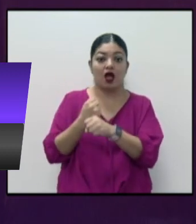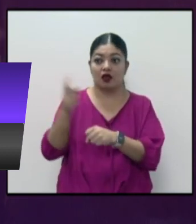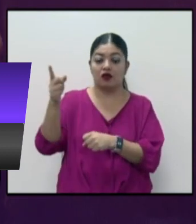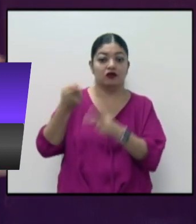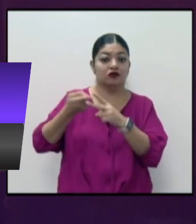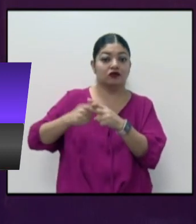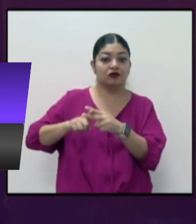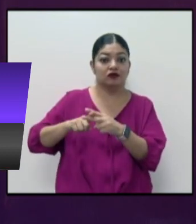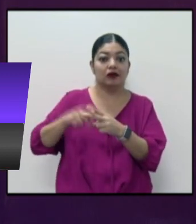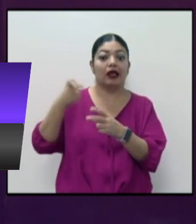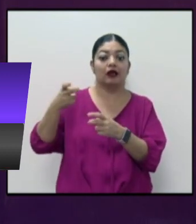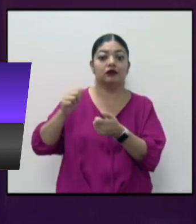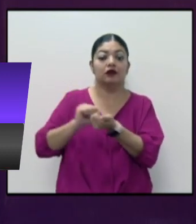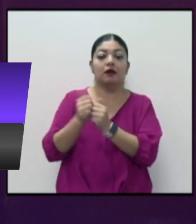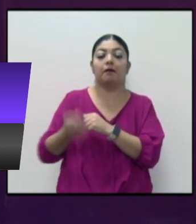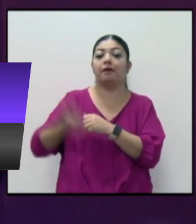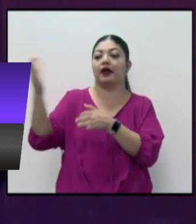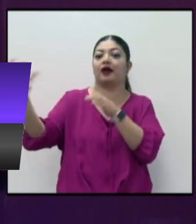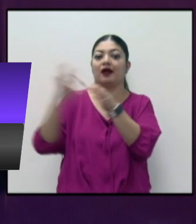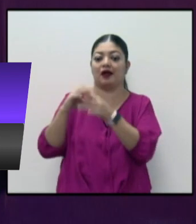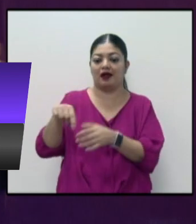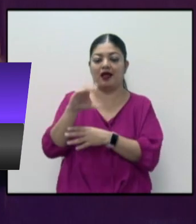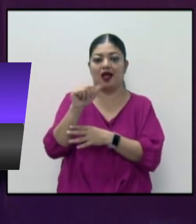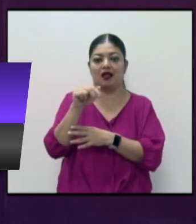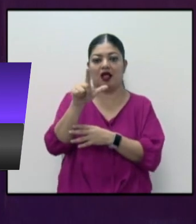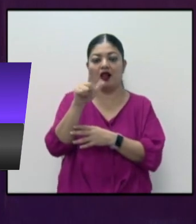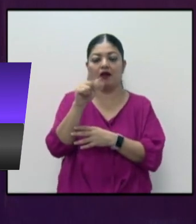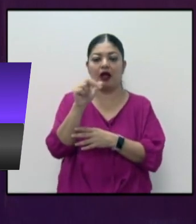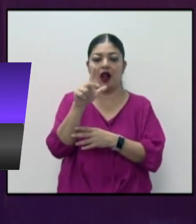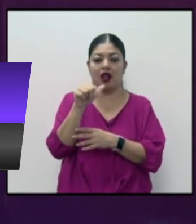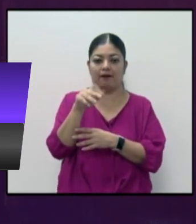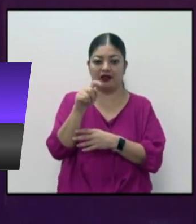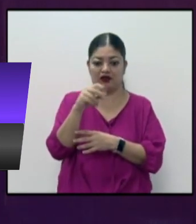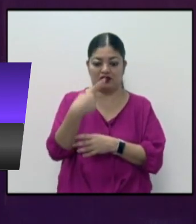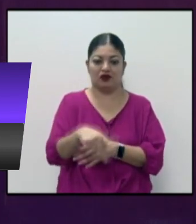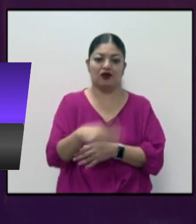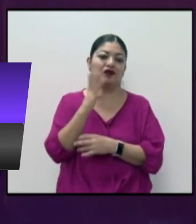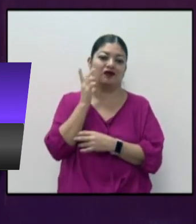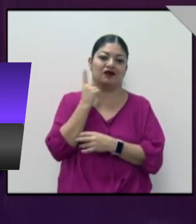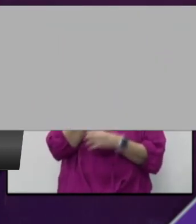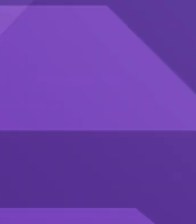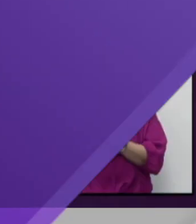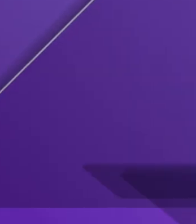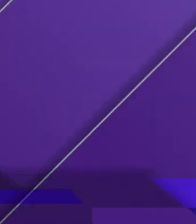lo hacen precisamente con el canal Parlamento del Congreso del Estado y por eso también estamos muy contentos.